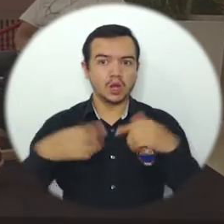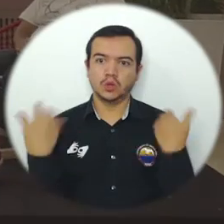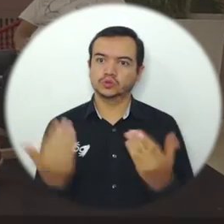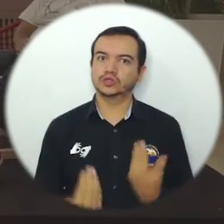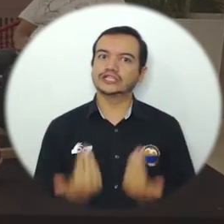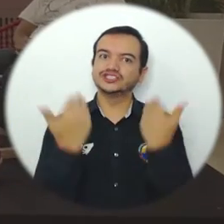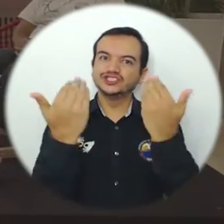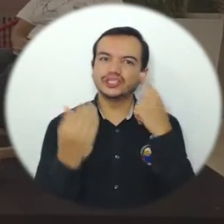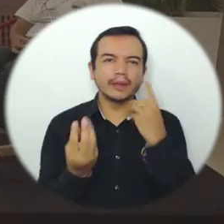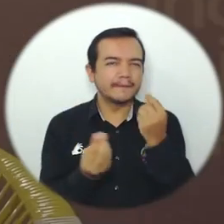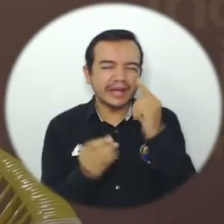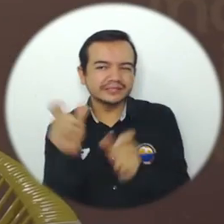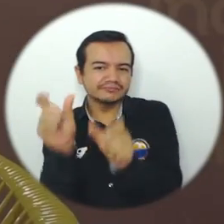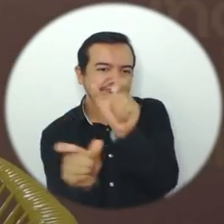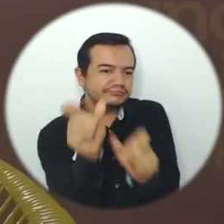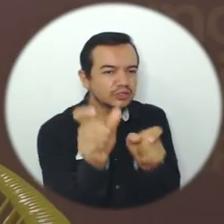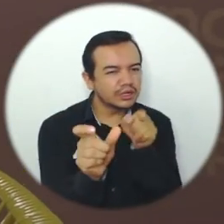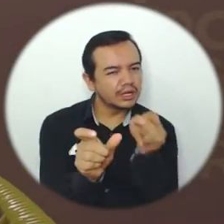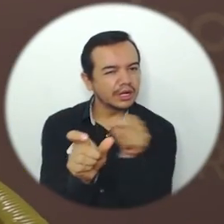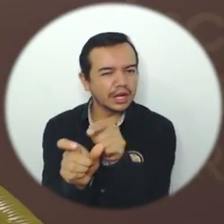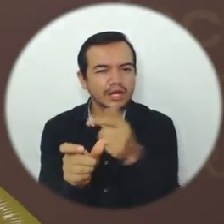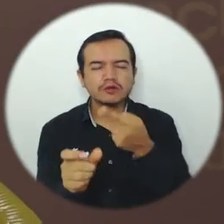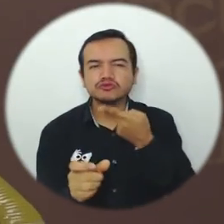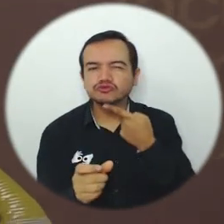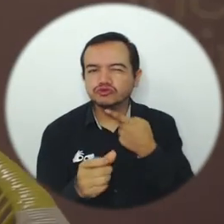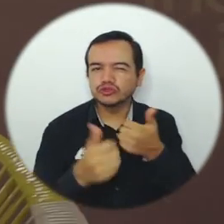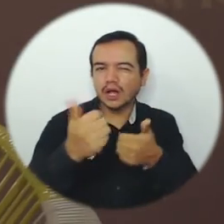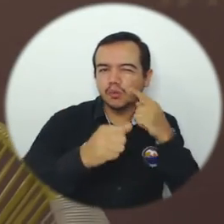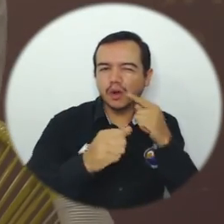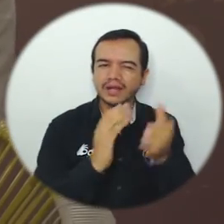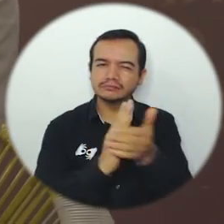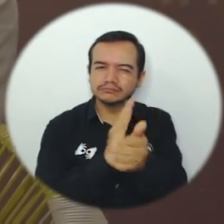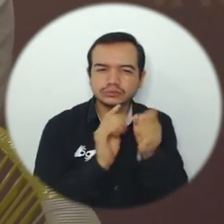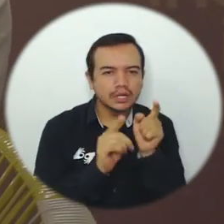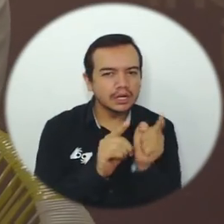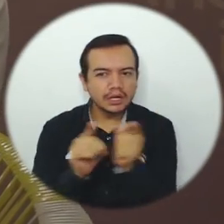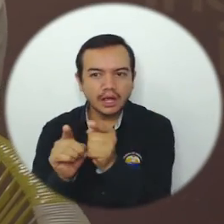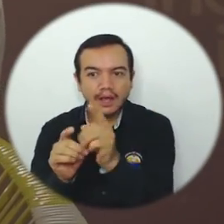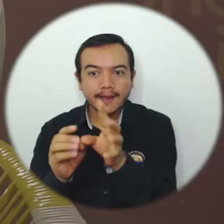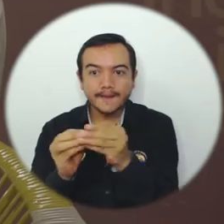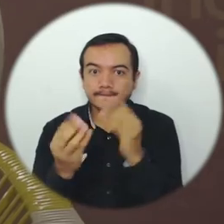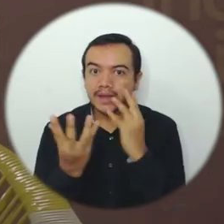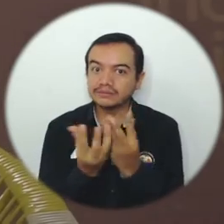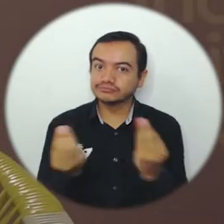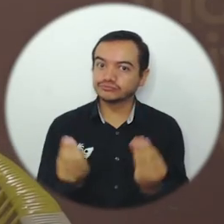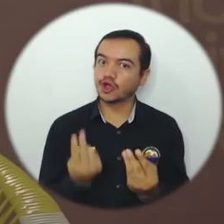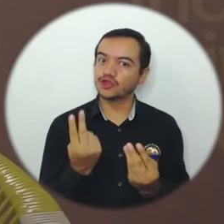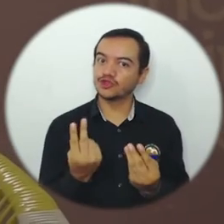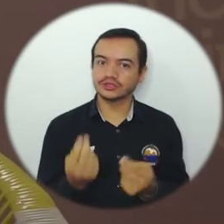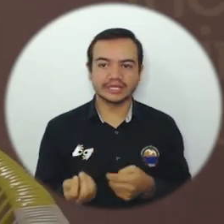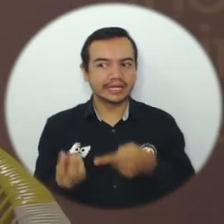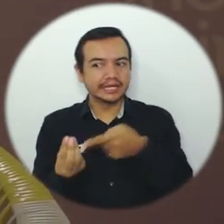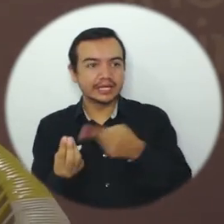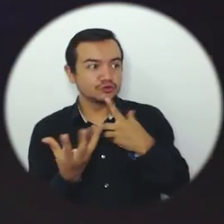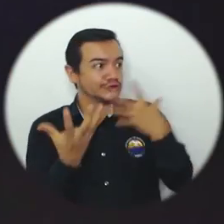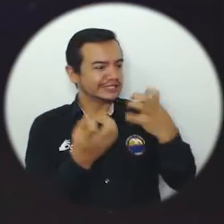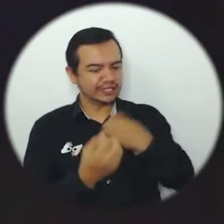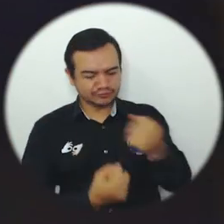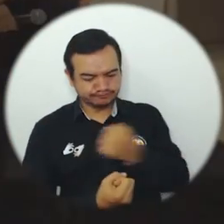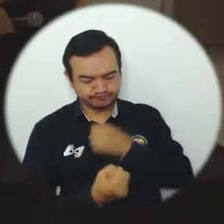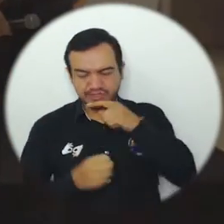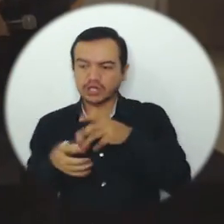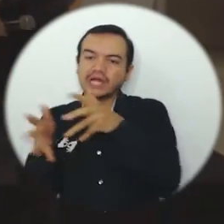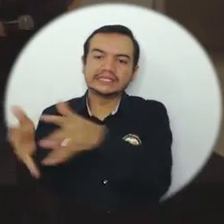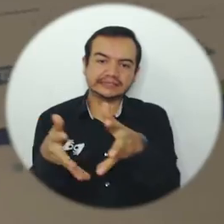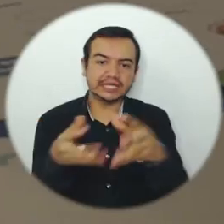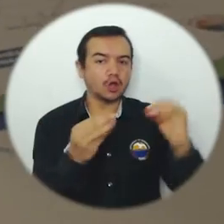Este es un escenario para identificar precisamente esas vocaciones, que además integran lo mejor de ambos mundos, las ganas de enseñar, las ganas de